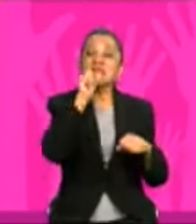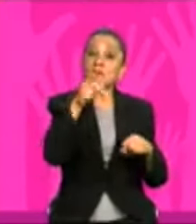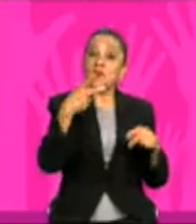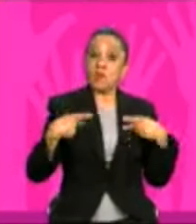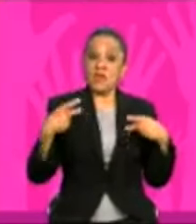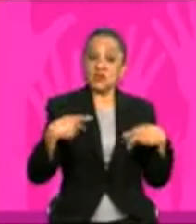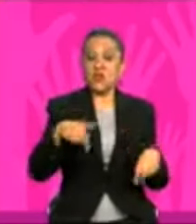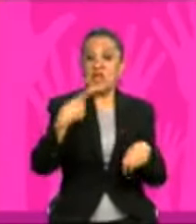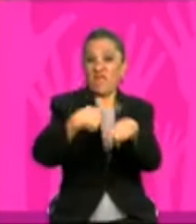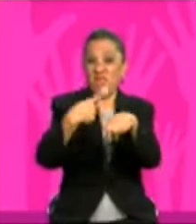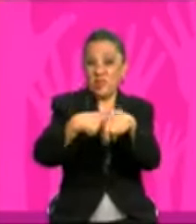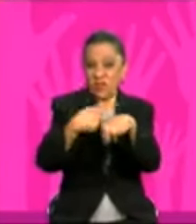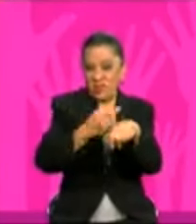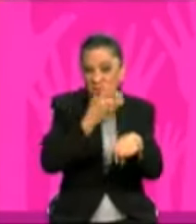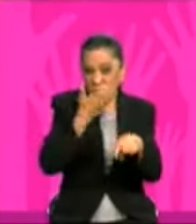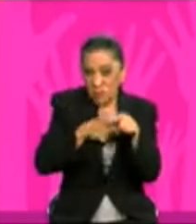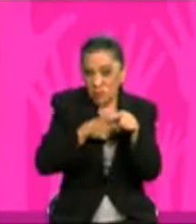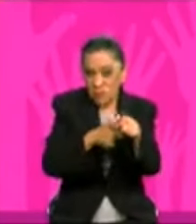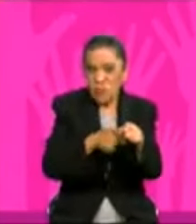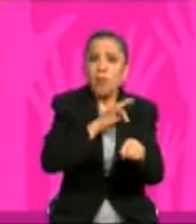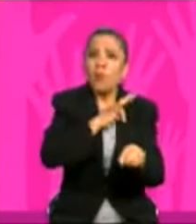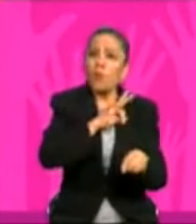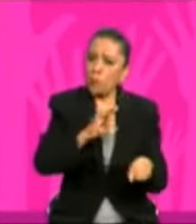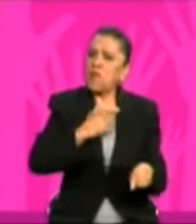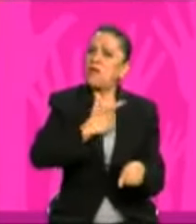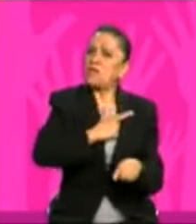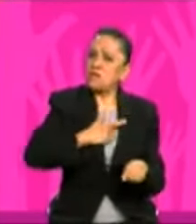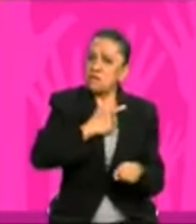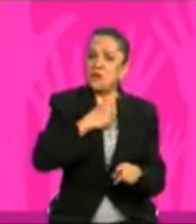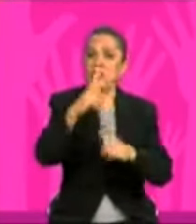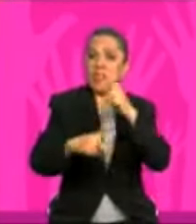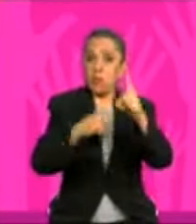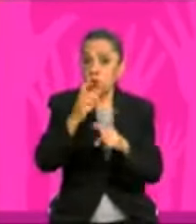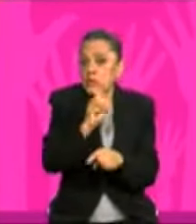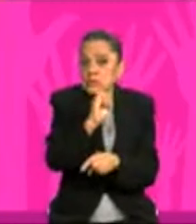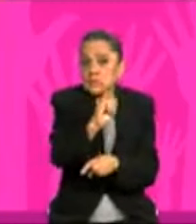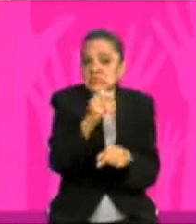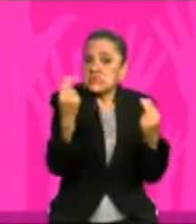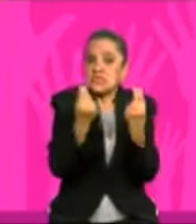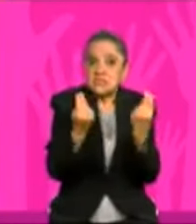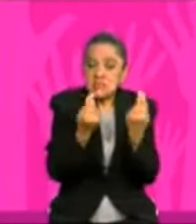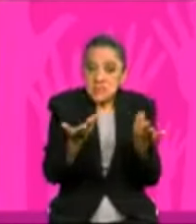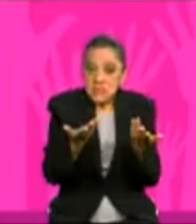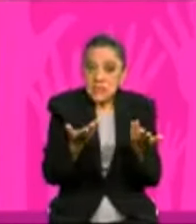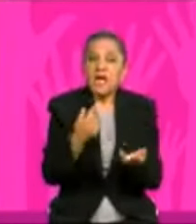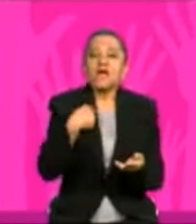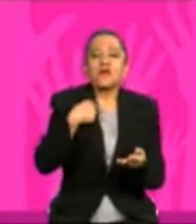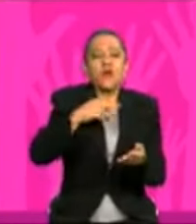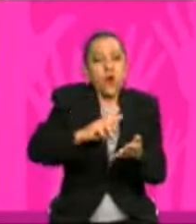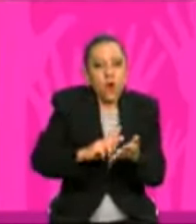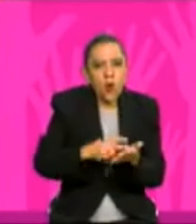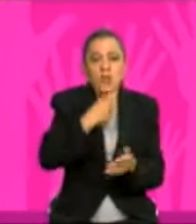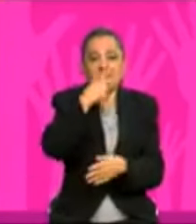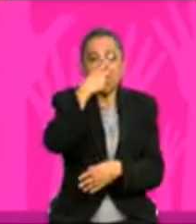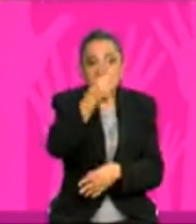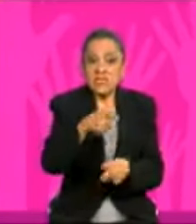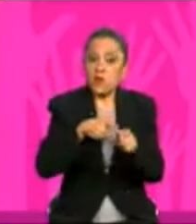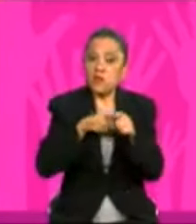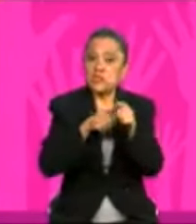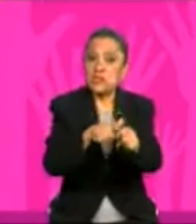puedan disfrutar de él cuando así lo necesiten. Vamos, insisto, a seguir acompañando